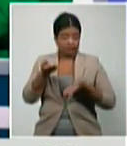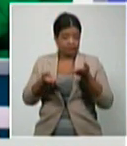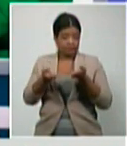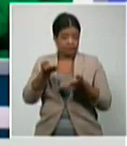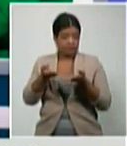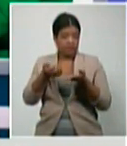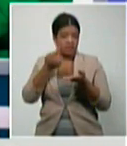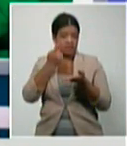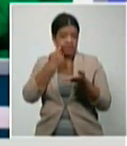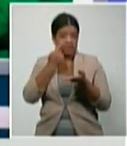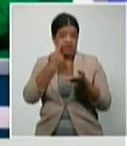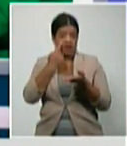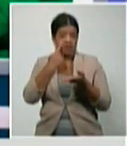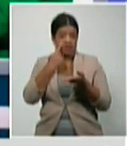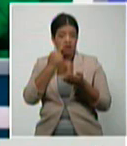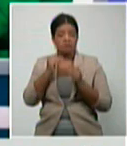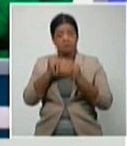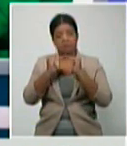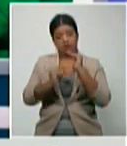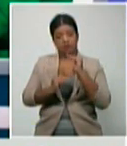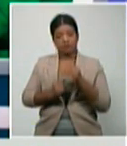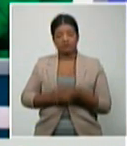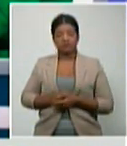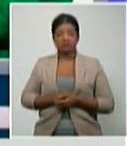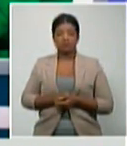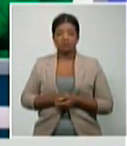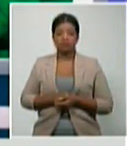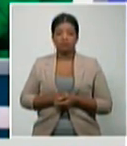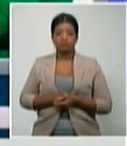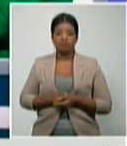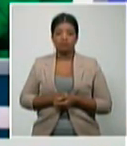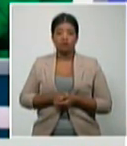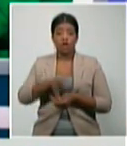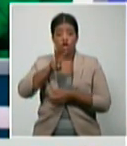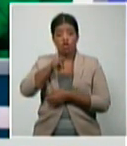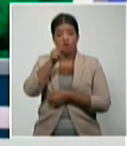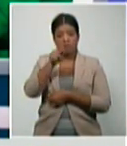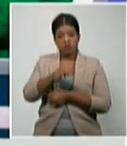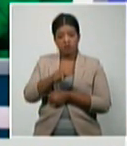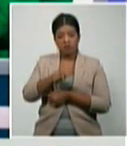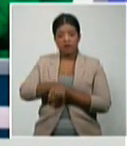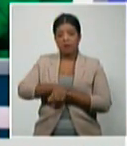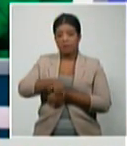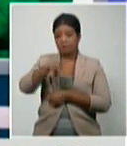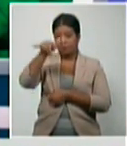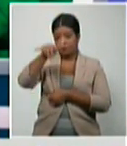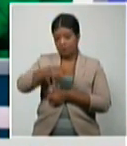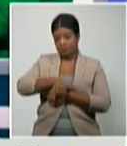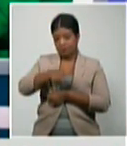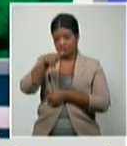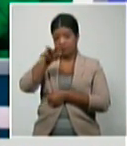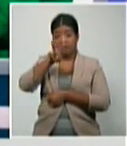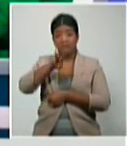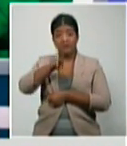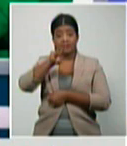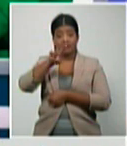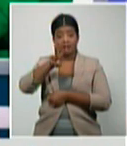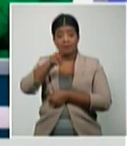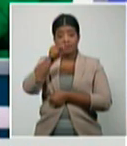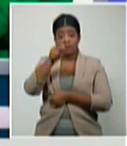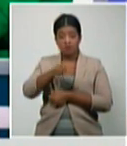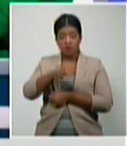realmente es inferior. 2 personas que se han evacuado, 23 personas que han regresado a sus